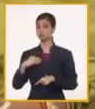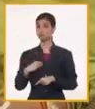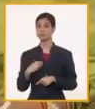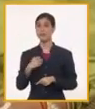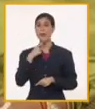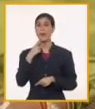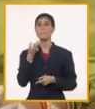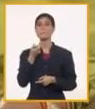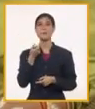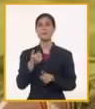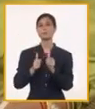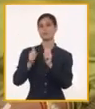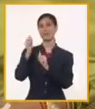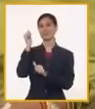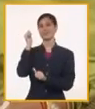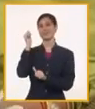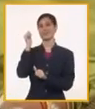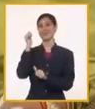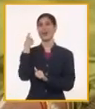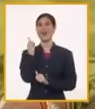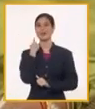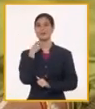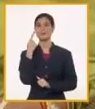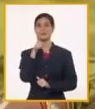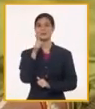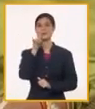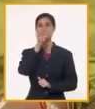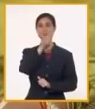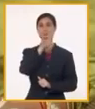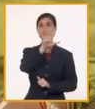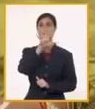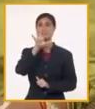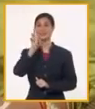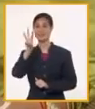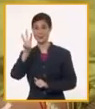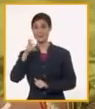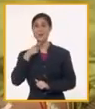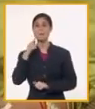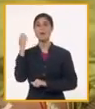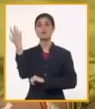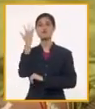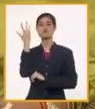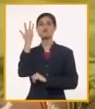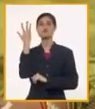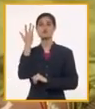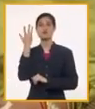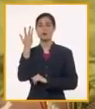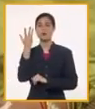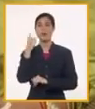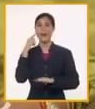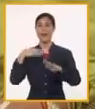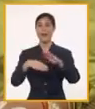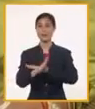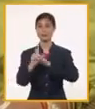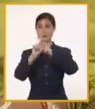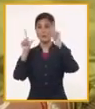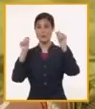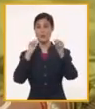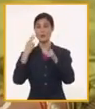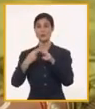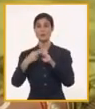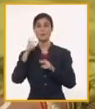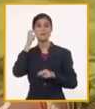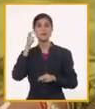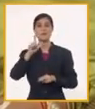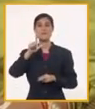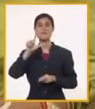1963, Ciclón Flora, todo realmente en una situación dramática el país. Es un